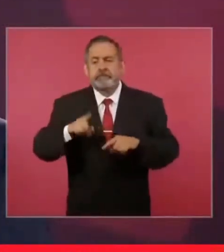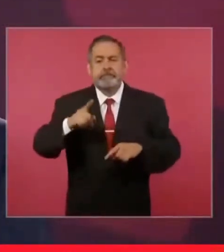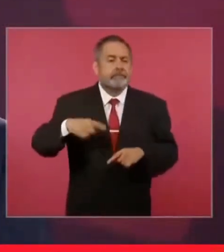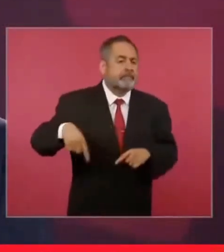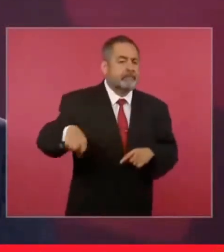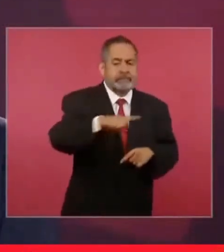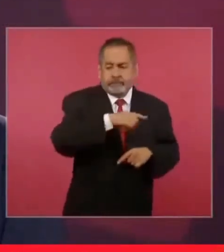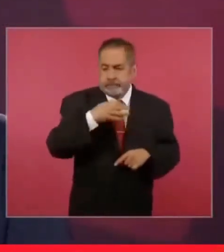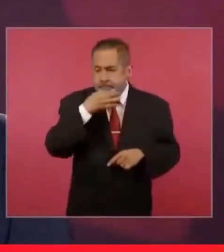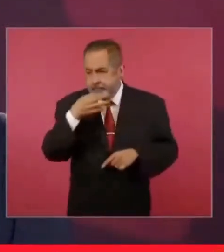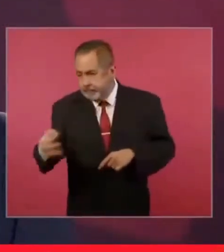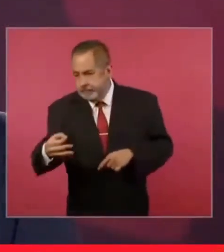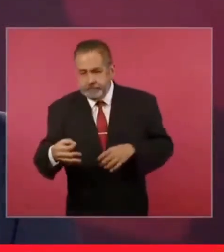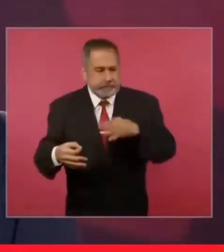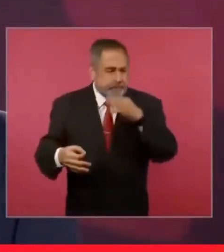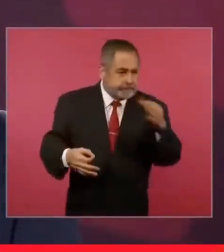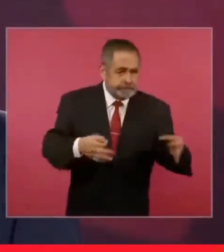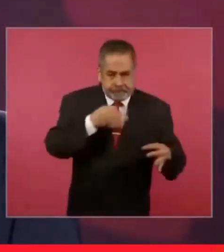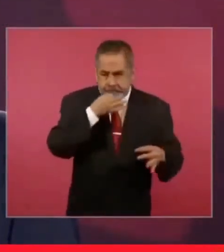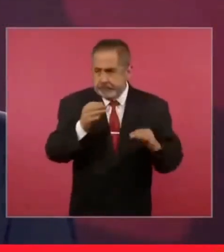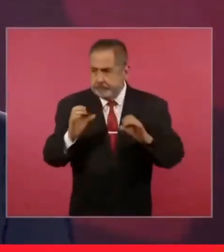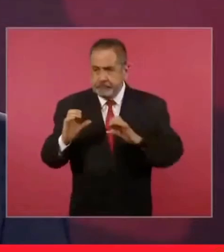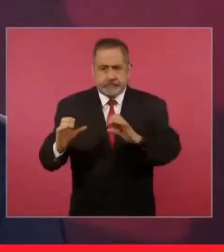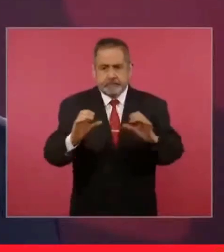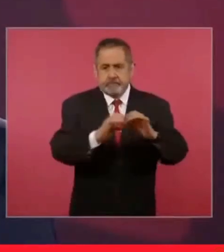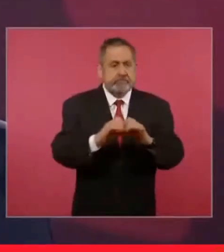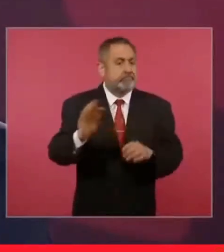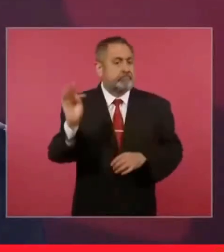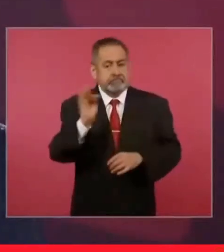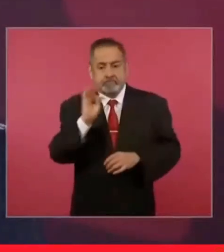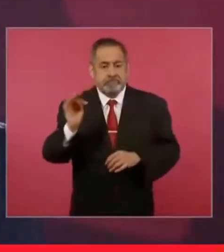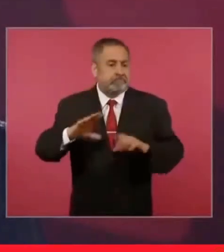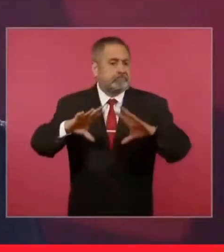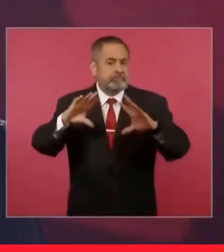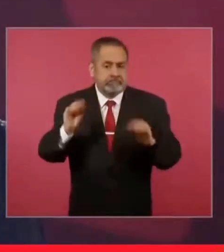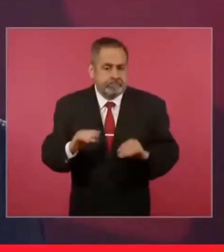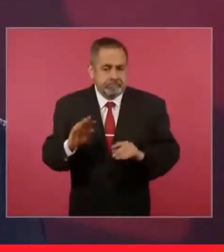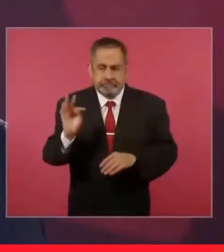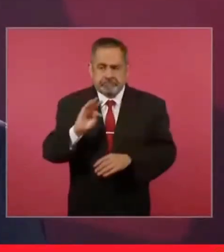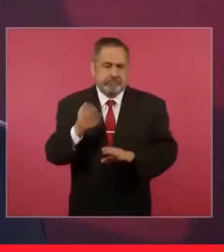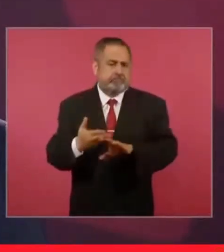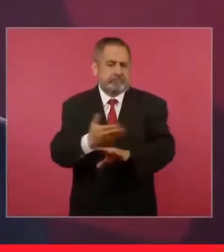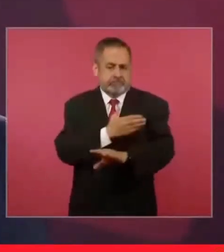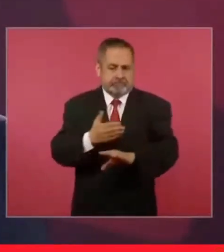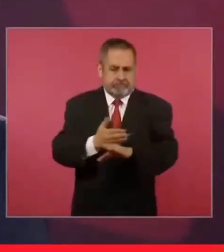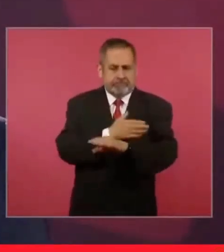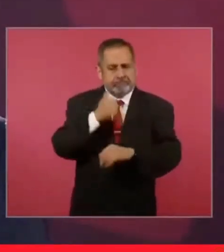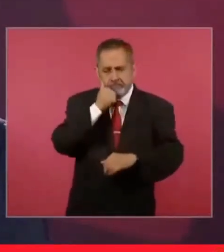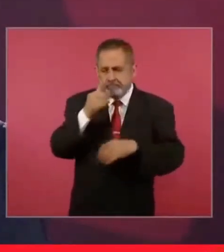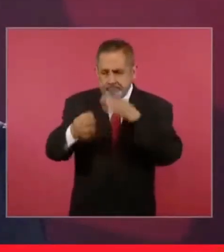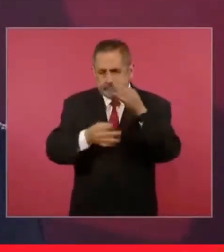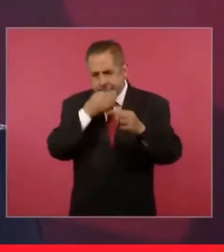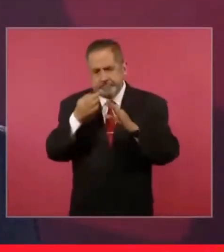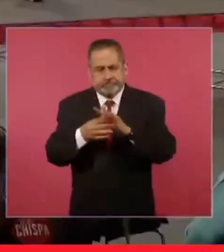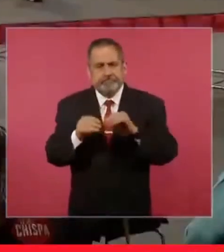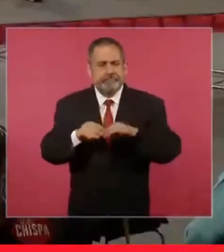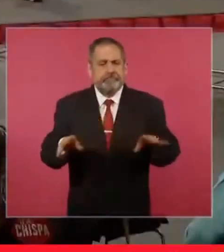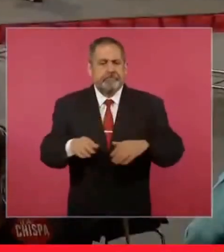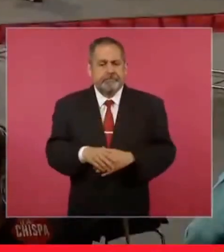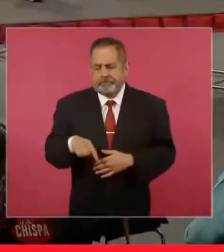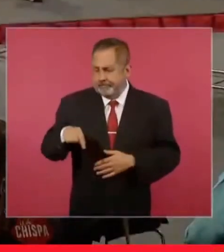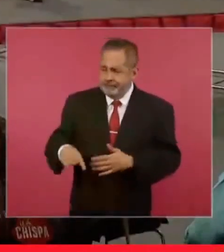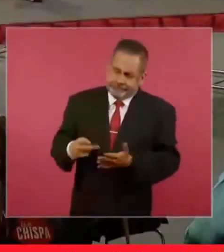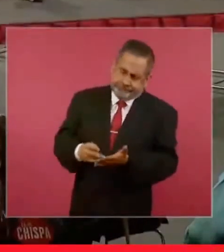son notificados de que hay un problema potencial. Son, como se ha mencionado muchas veces aquí en